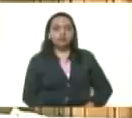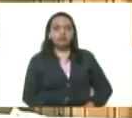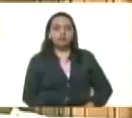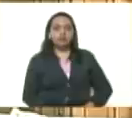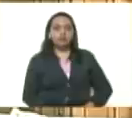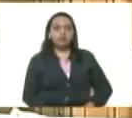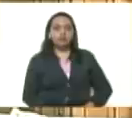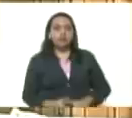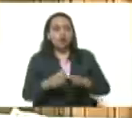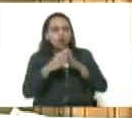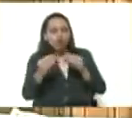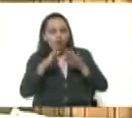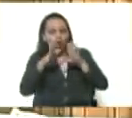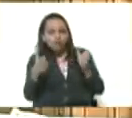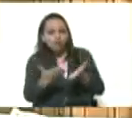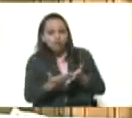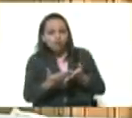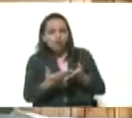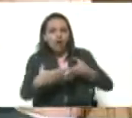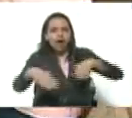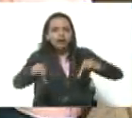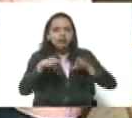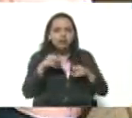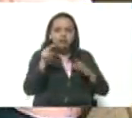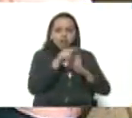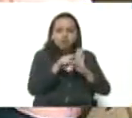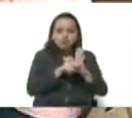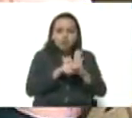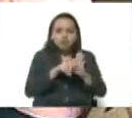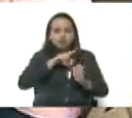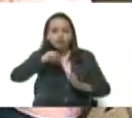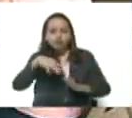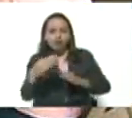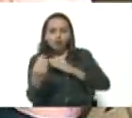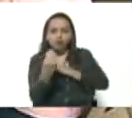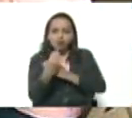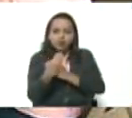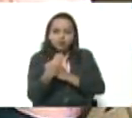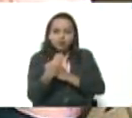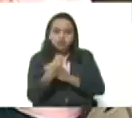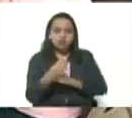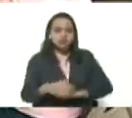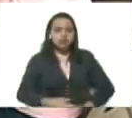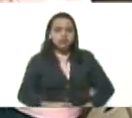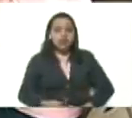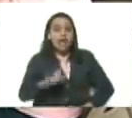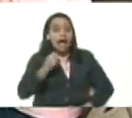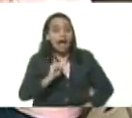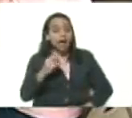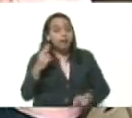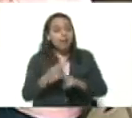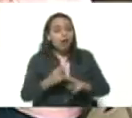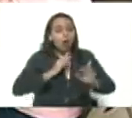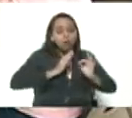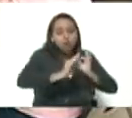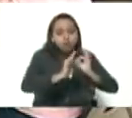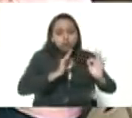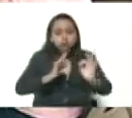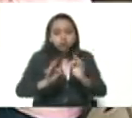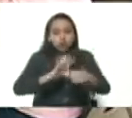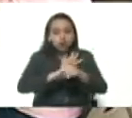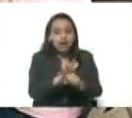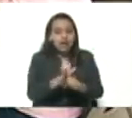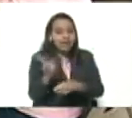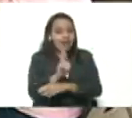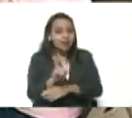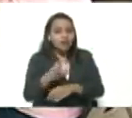Si todo el mundo cumple, nos cuidamos. Es altamente contagioso. ¿Qué decirlo?